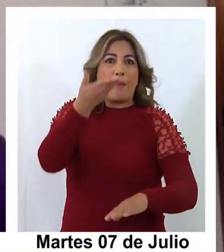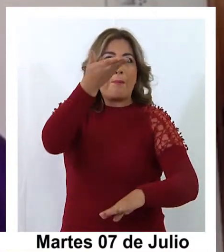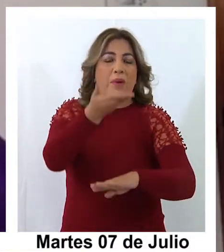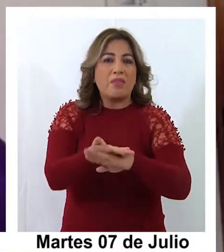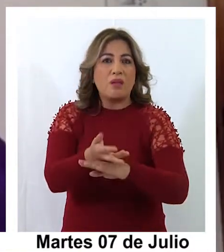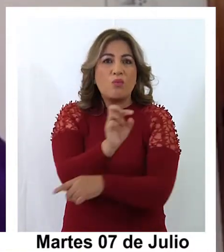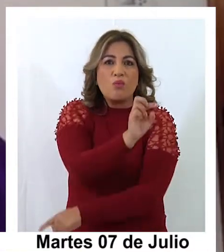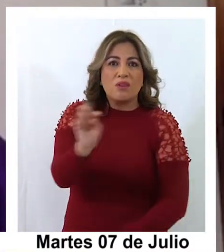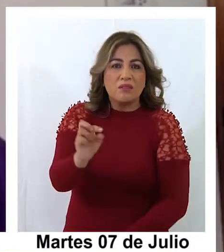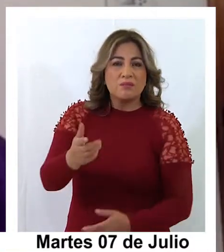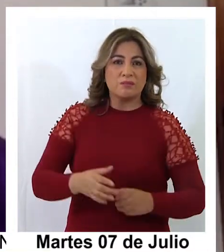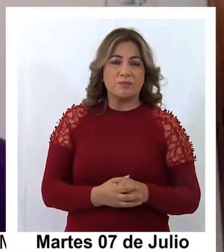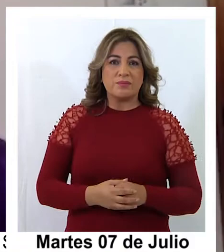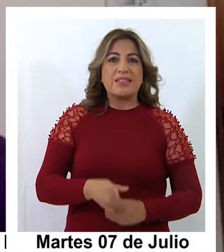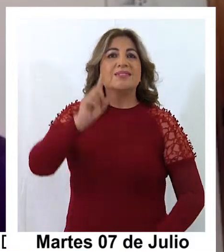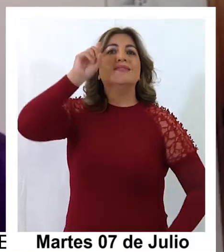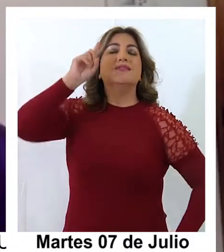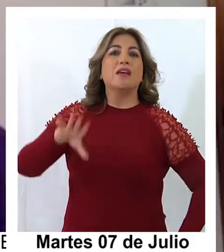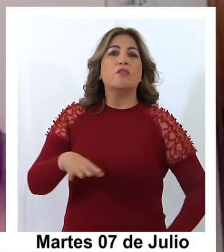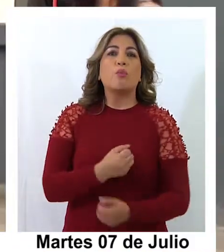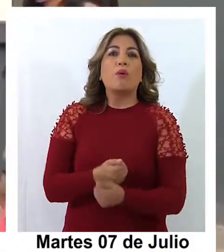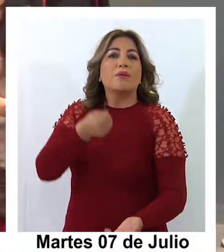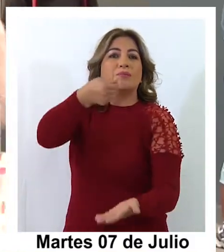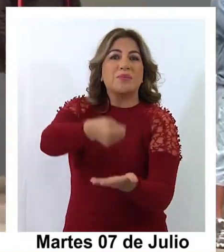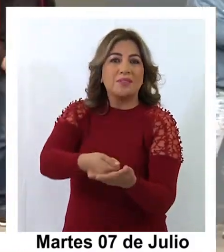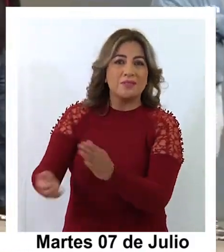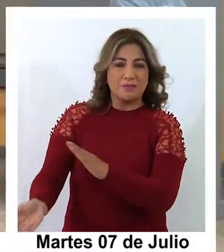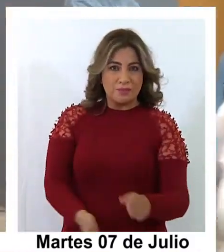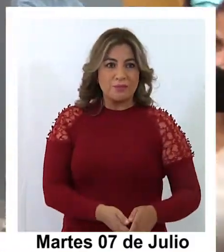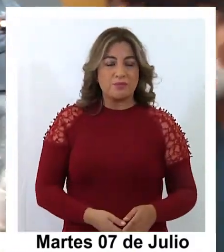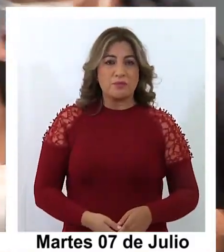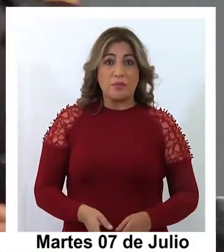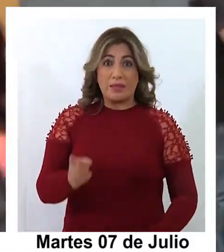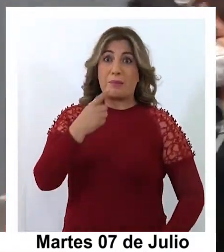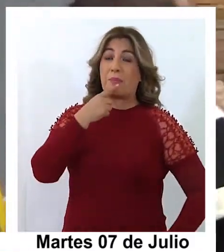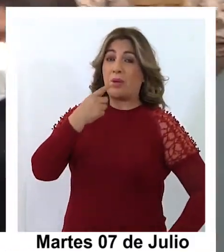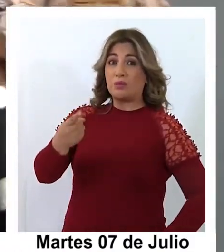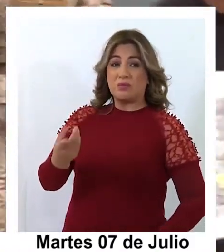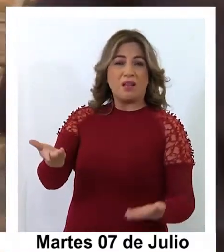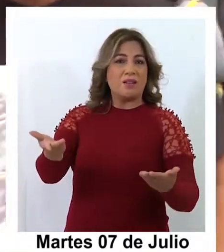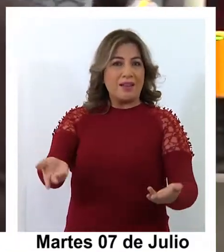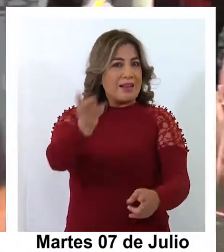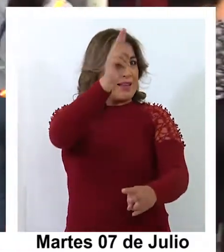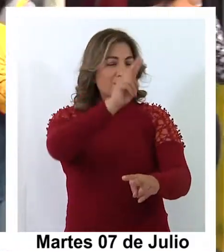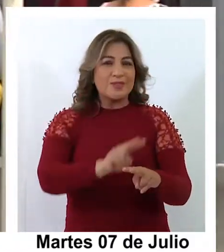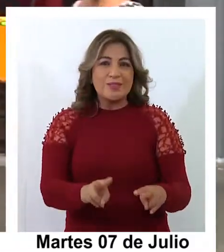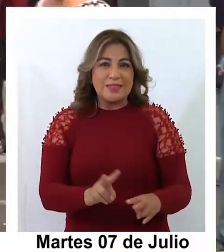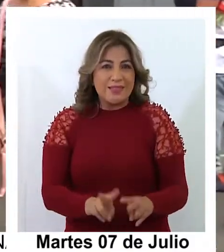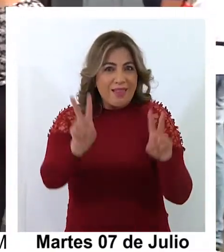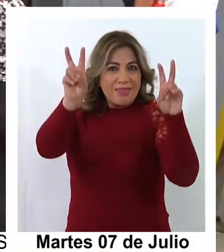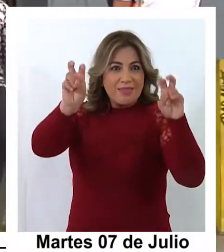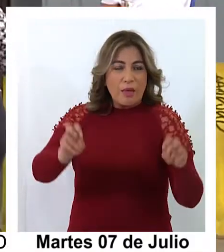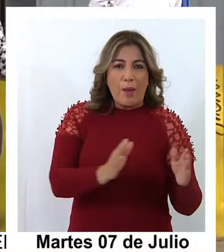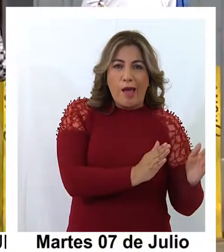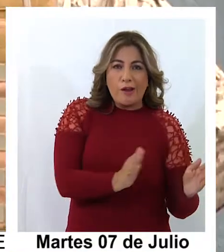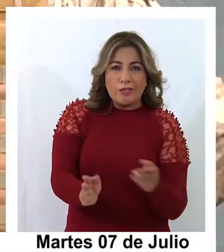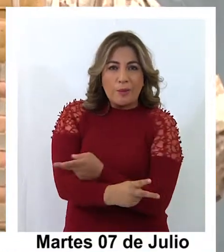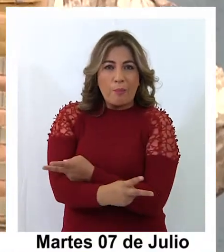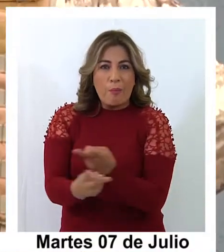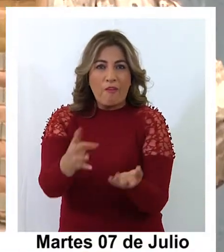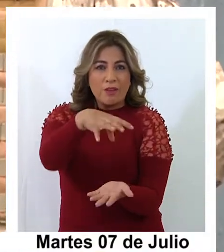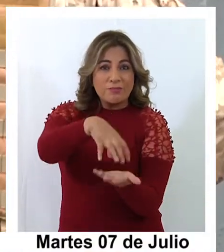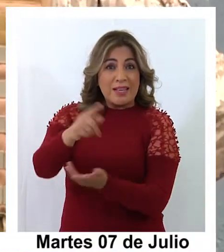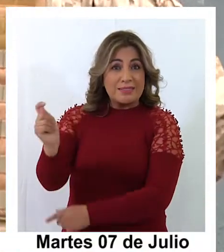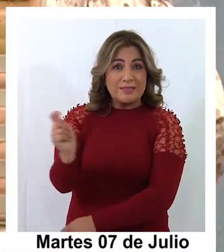el crédito, porque sabe que no lo va a pagar. Al ser consultada por cómo se ha abordado el tema de orden público